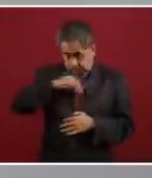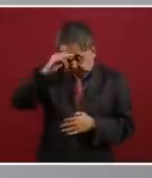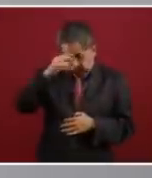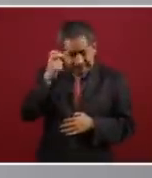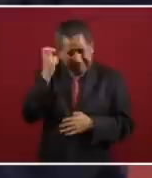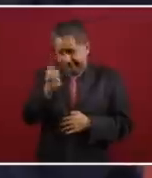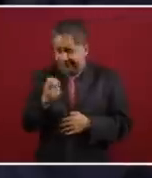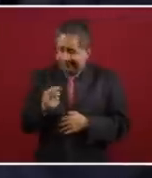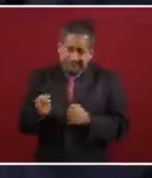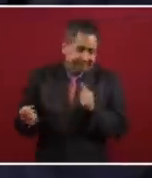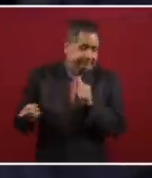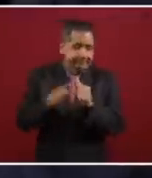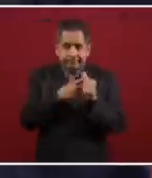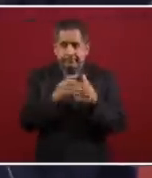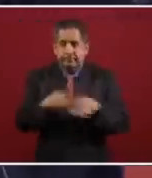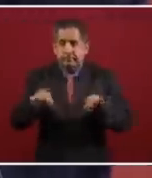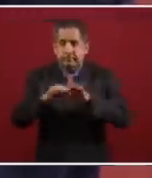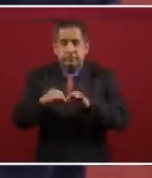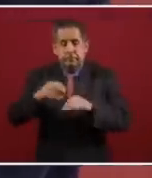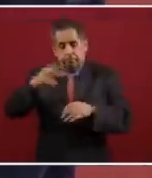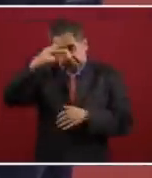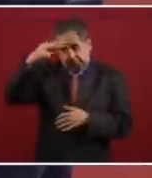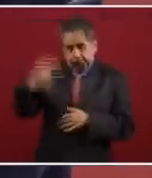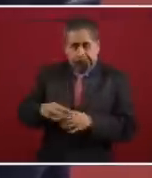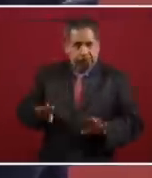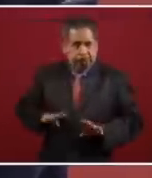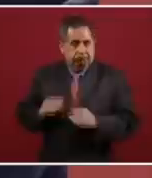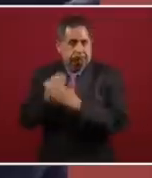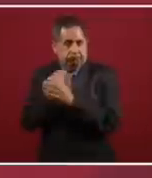el gran aporte del modelo mexicano,